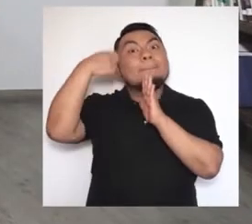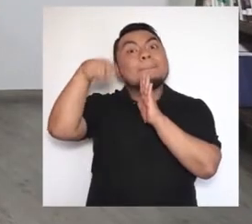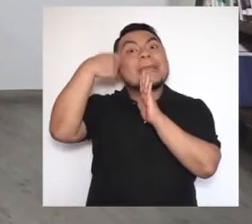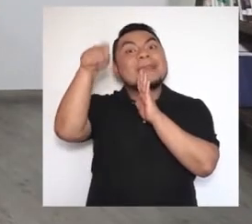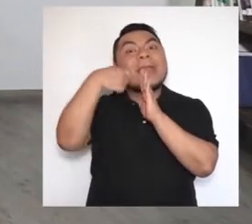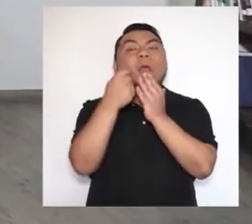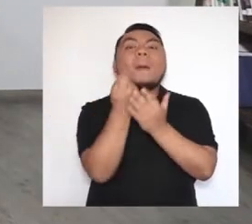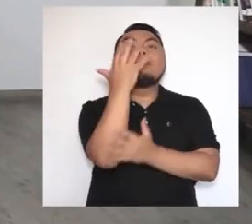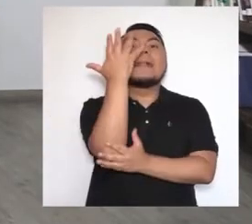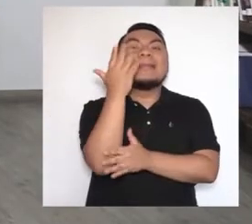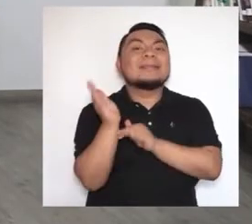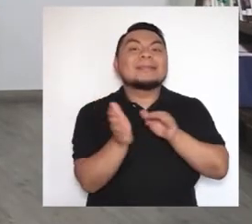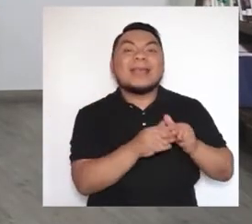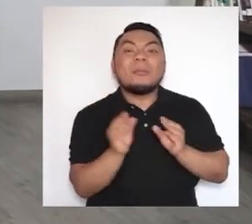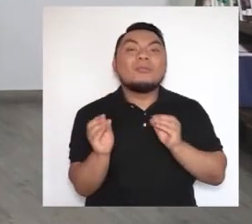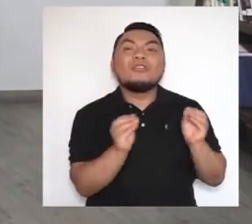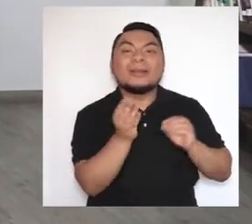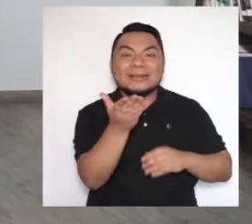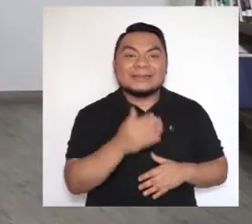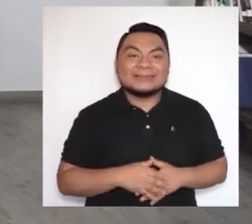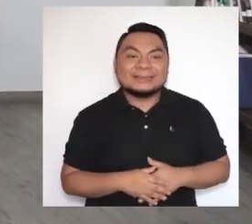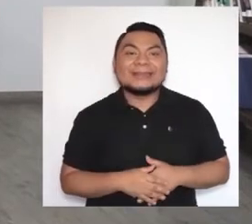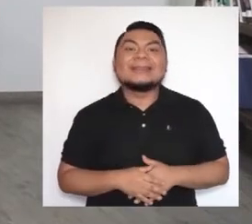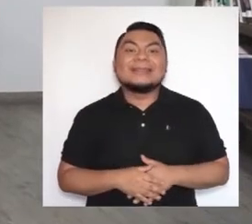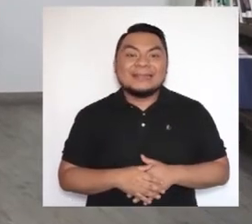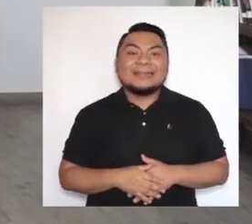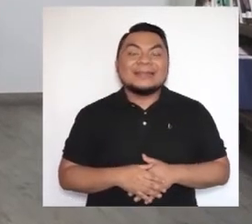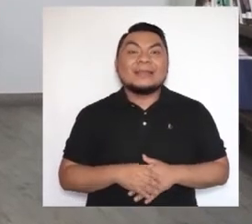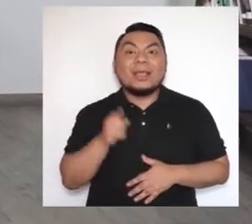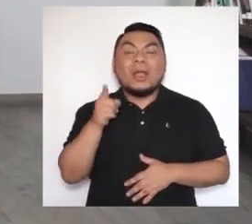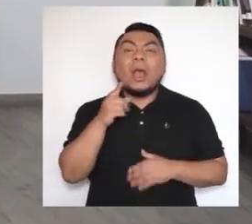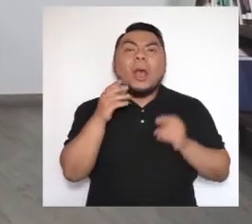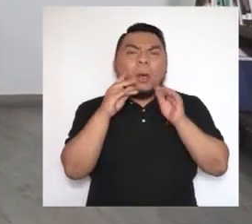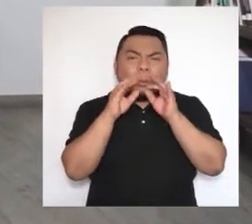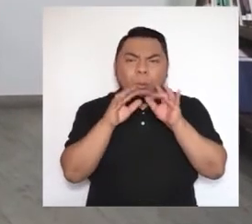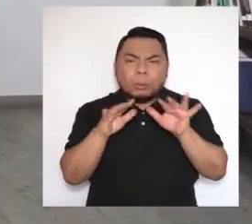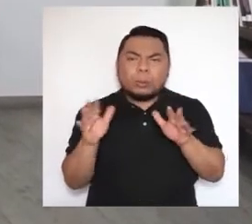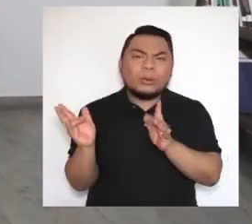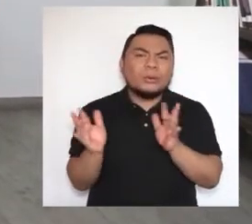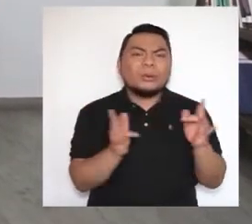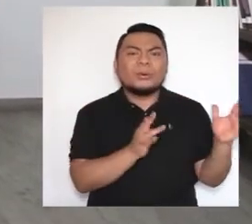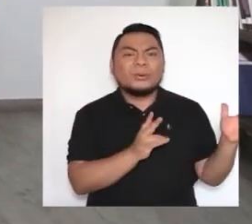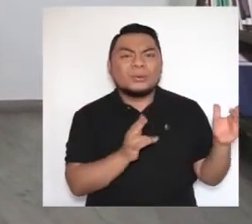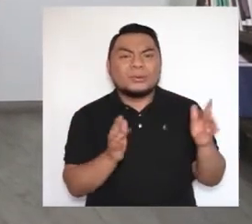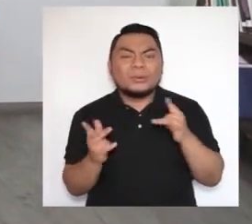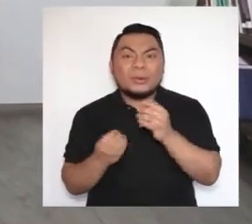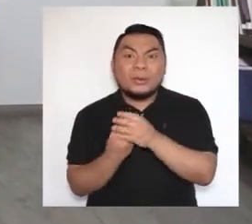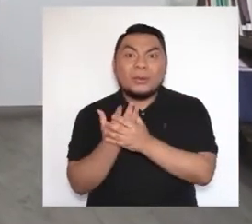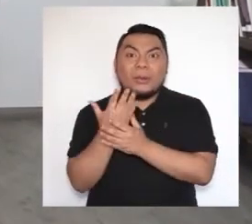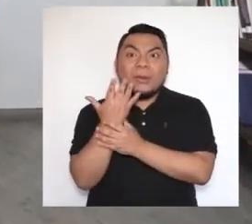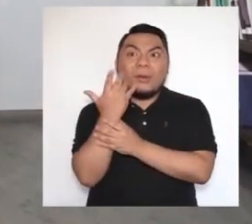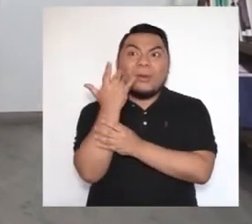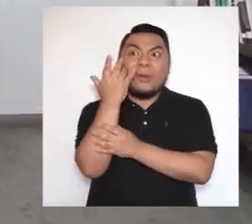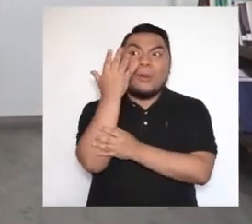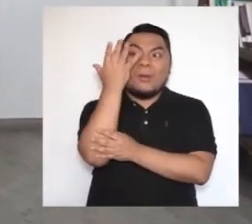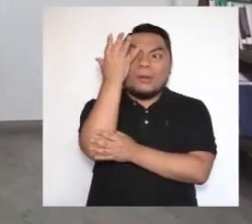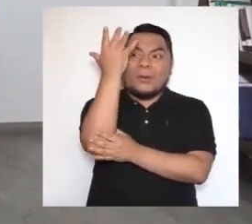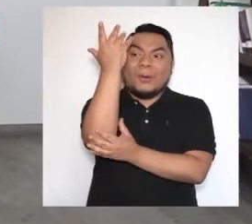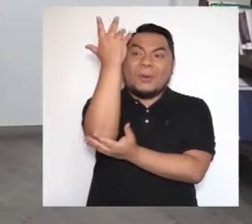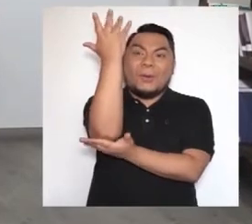¡Video de planta! ¡Oh! El viento la mueve por un lado. ¡Oh, miren! ¡Está creciendo esta